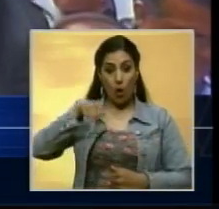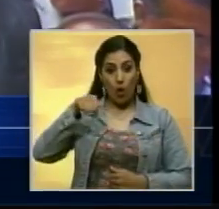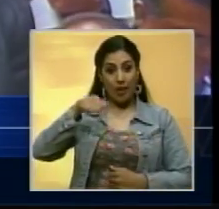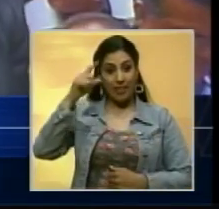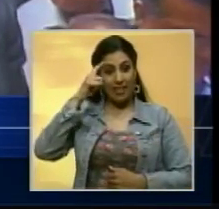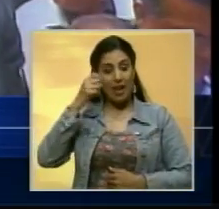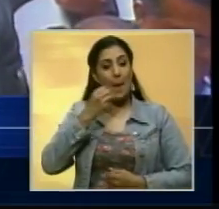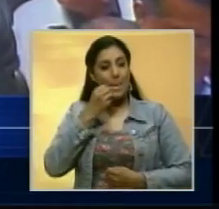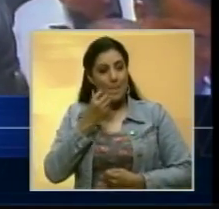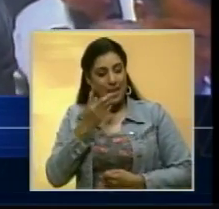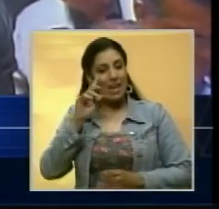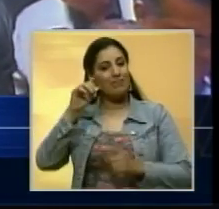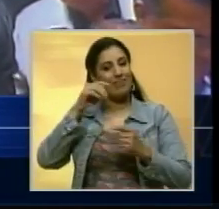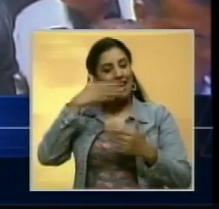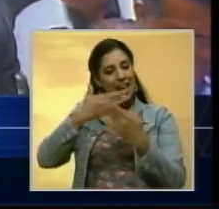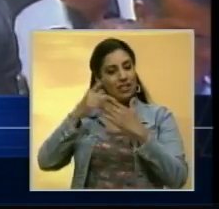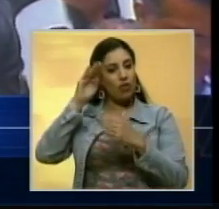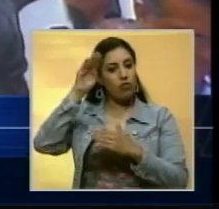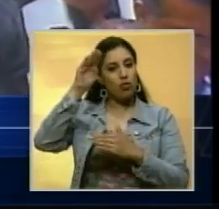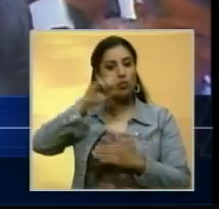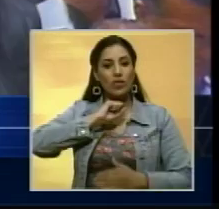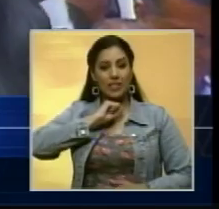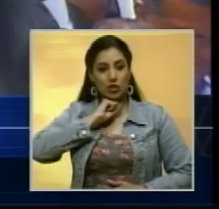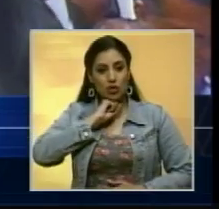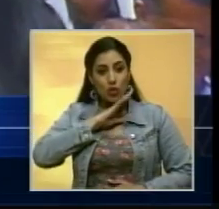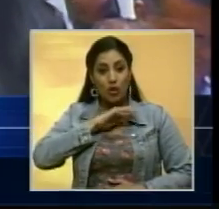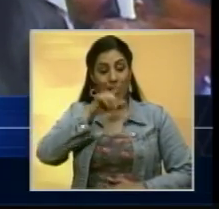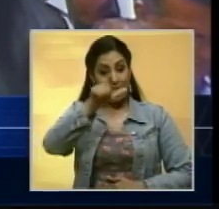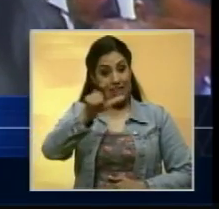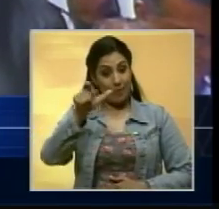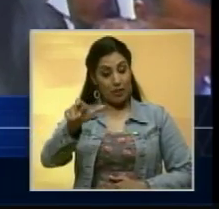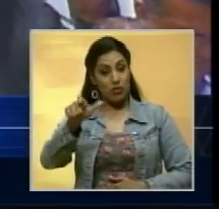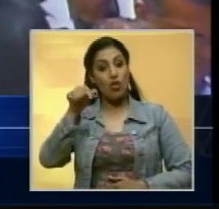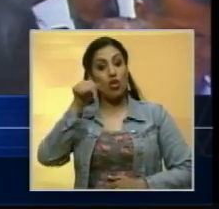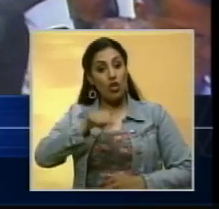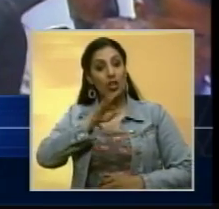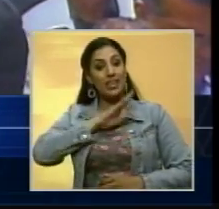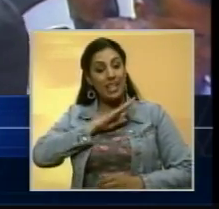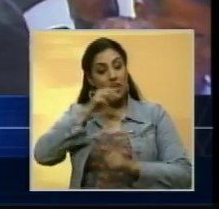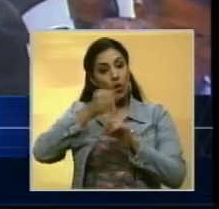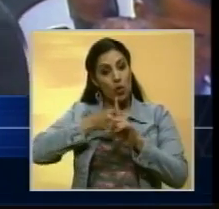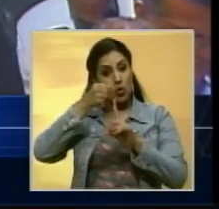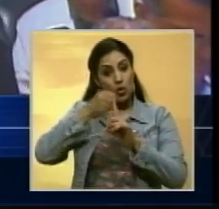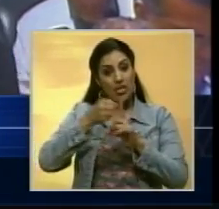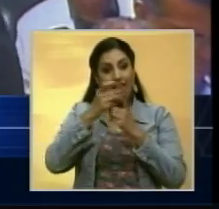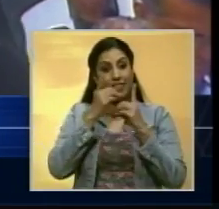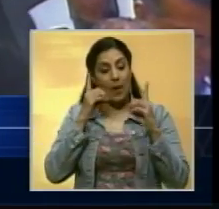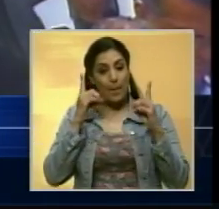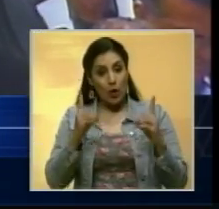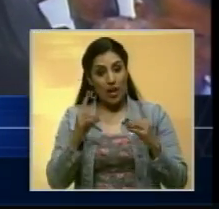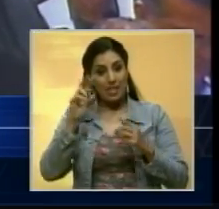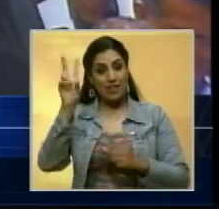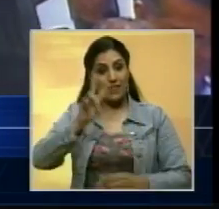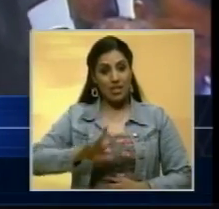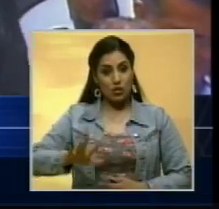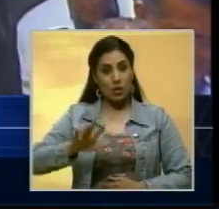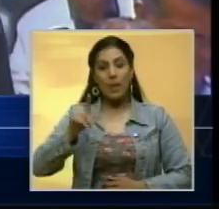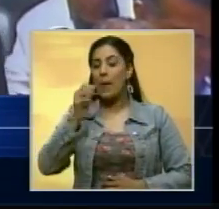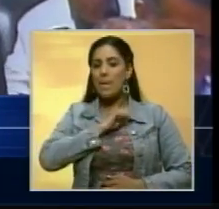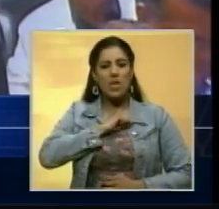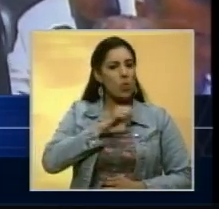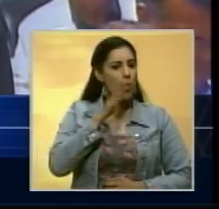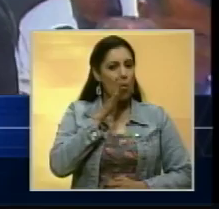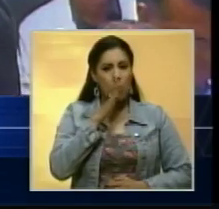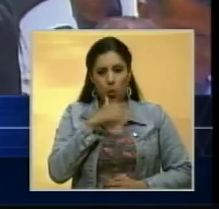hoy bien será recompensado por la historia de ellos y de quienes hoy seguimos luchando por la democracia de Venezuela, sin